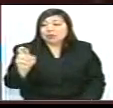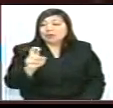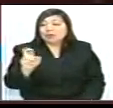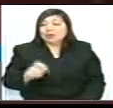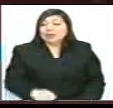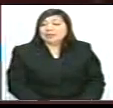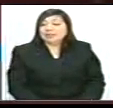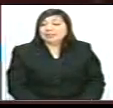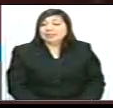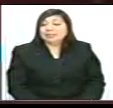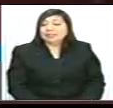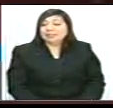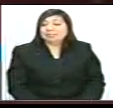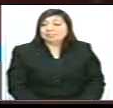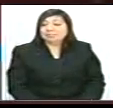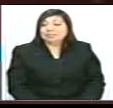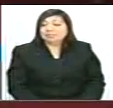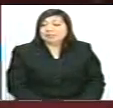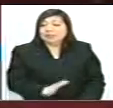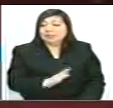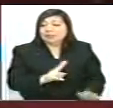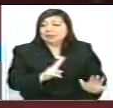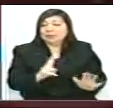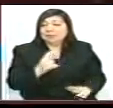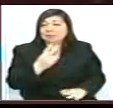57.772 millones de dólares, perdón,